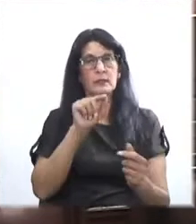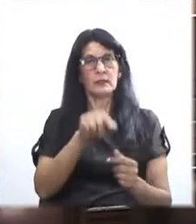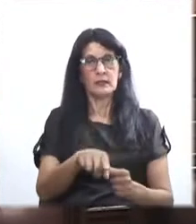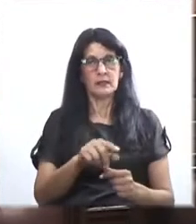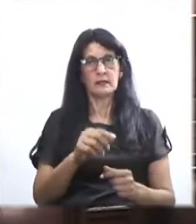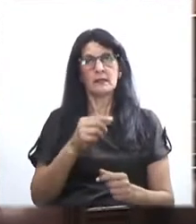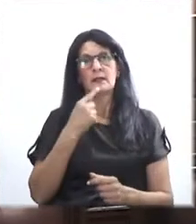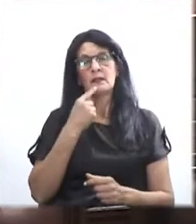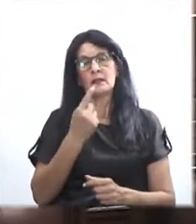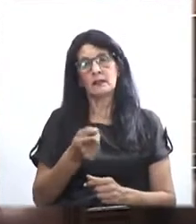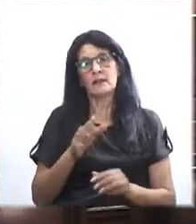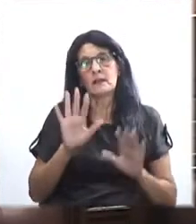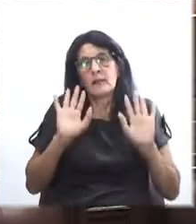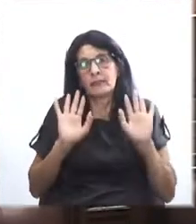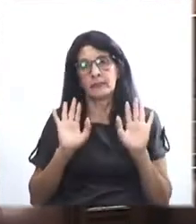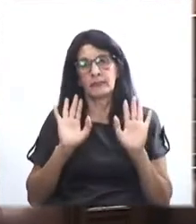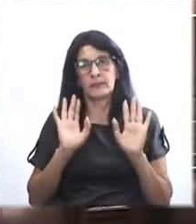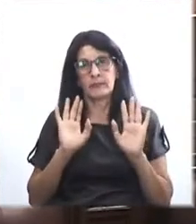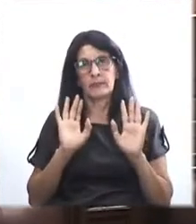es facultativa